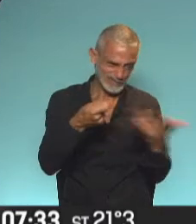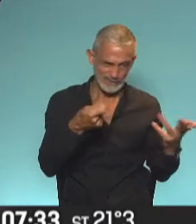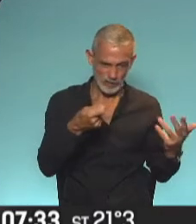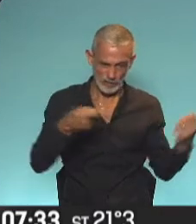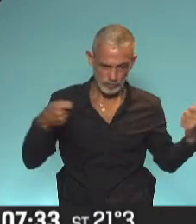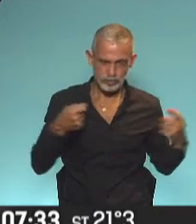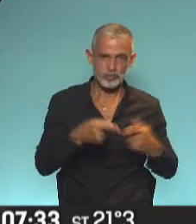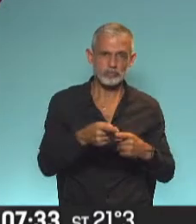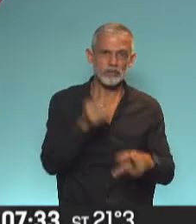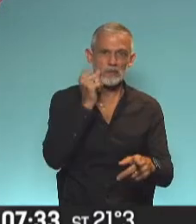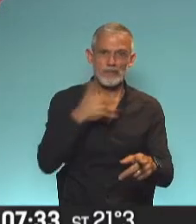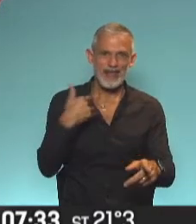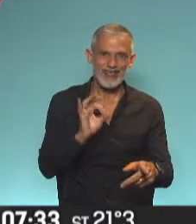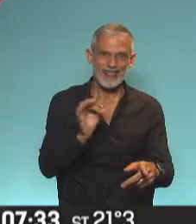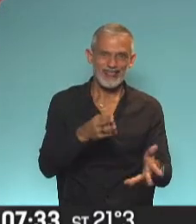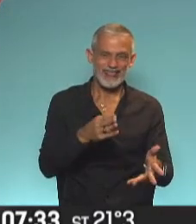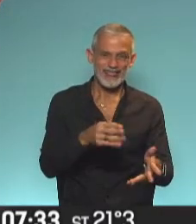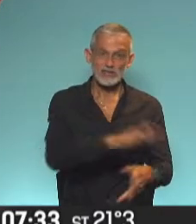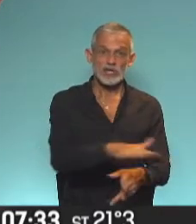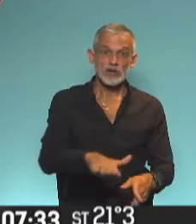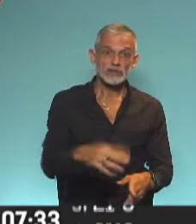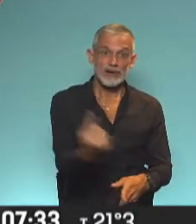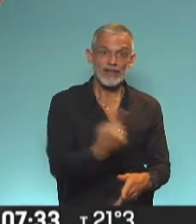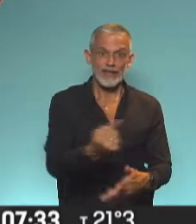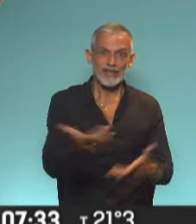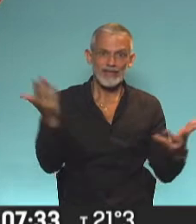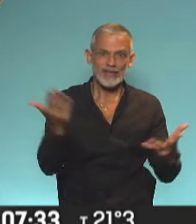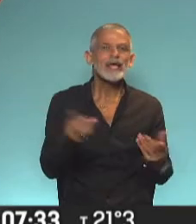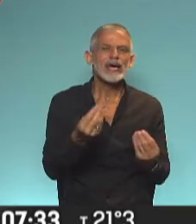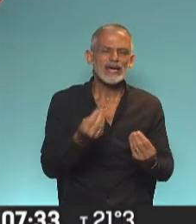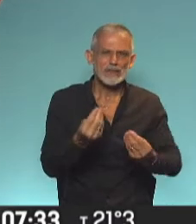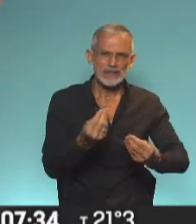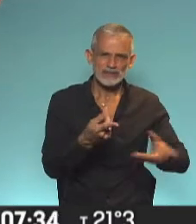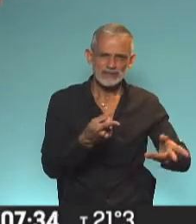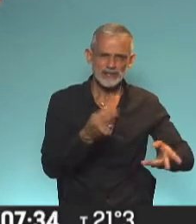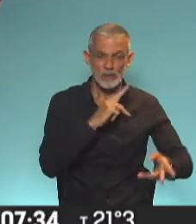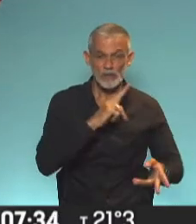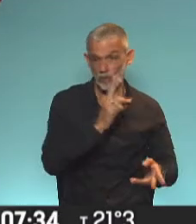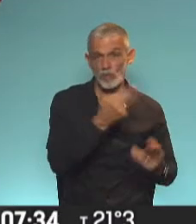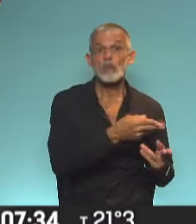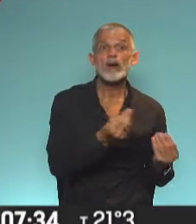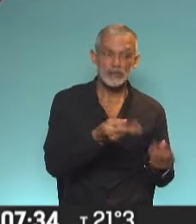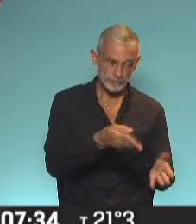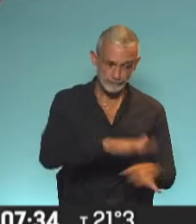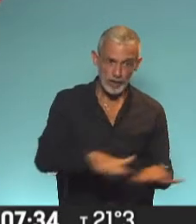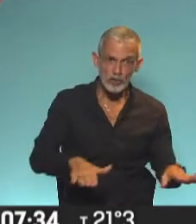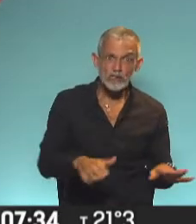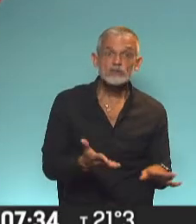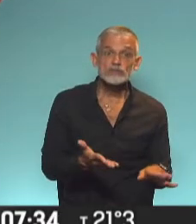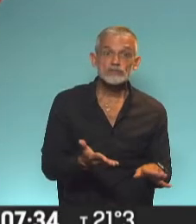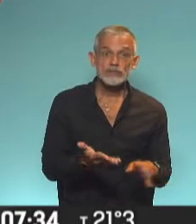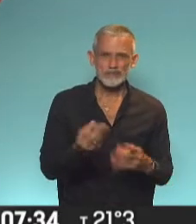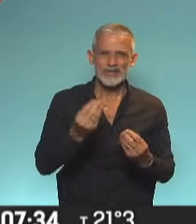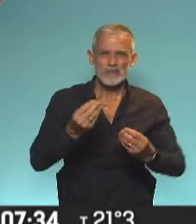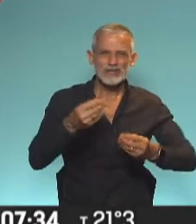poco a merced y a la deriva. Esta situación no se habla mucho cuando se habla de femicidios y es una realidad. ¿Qué pasa en